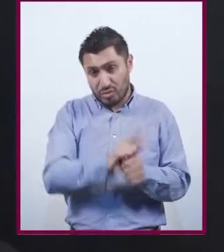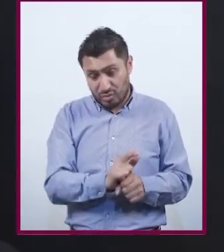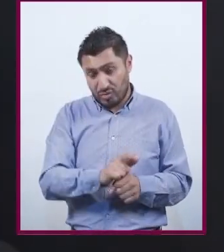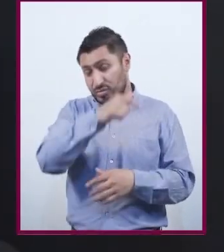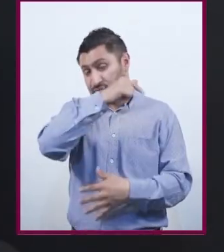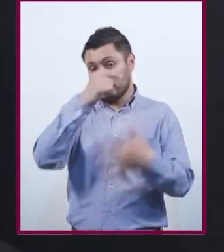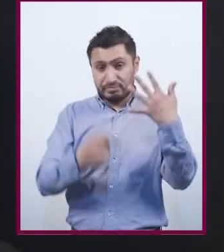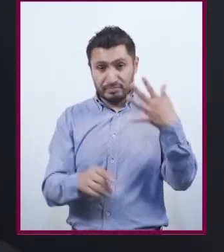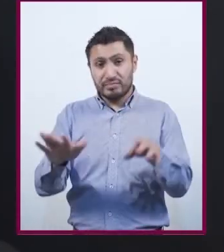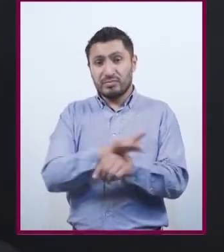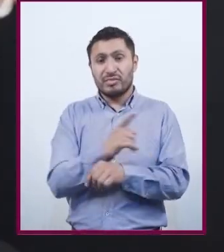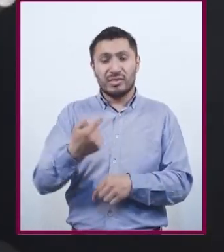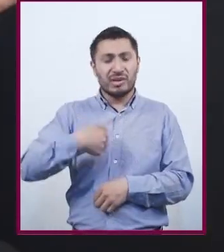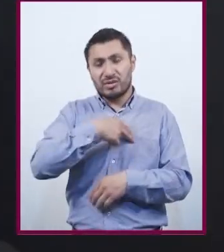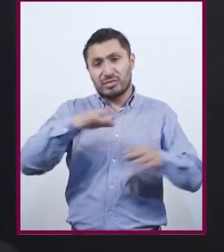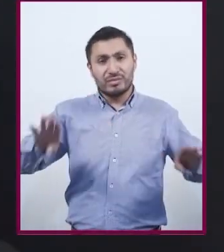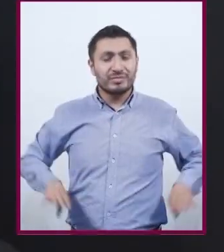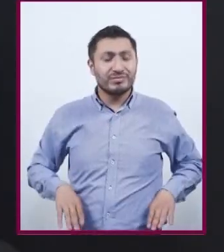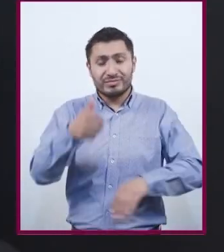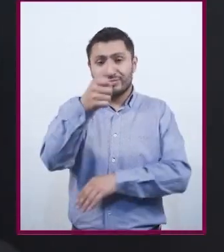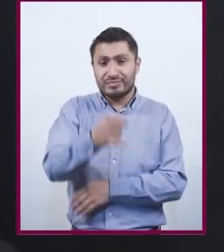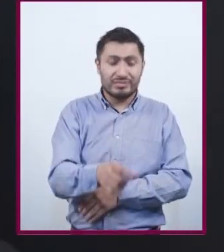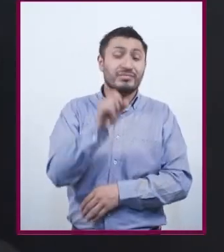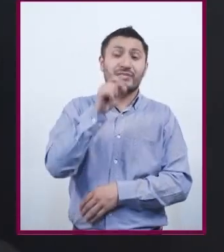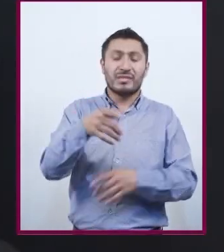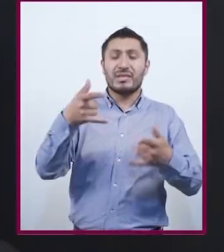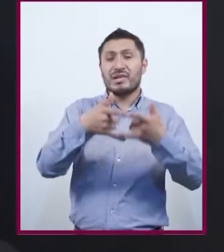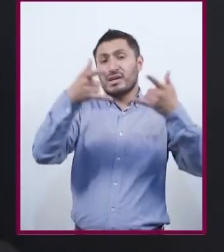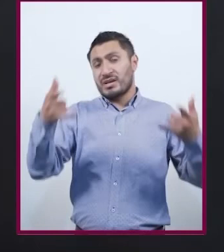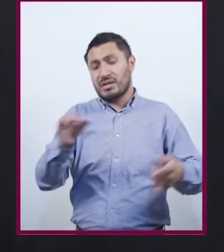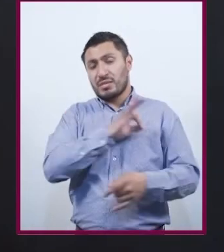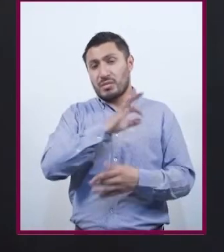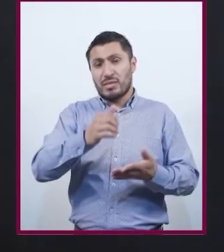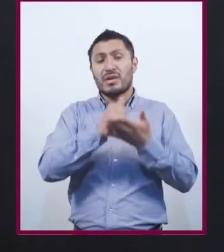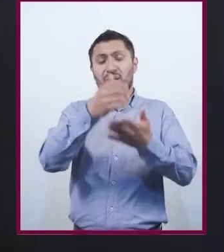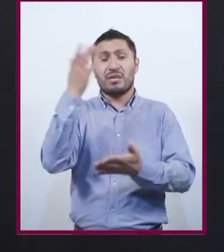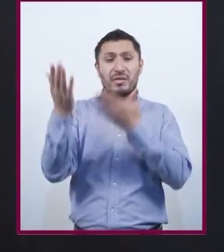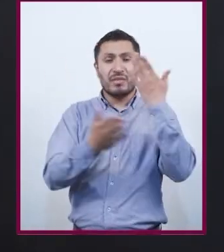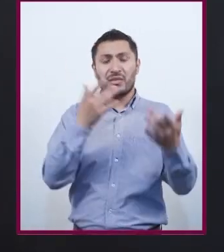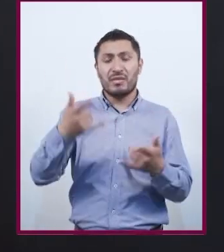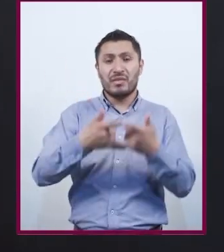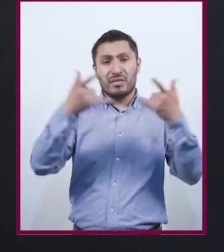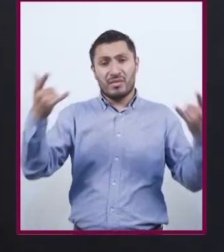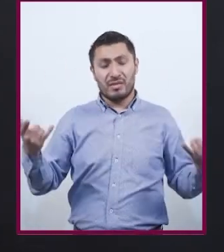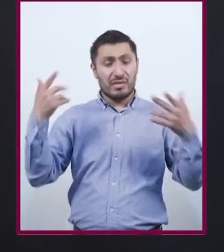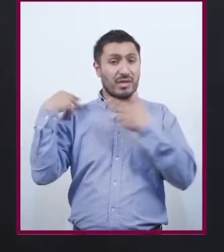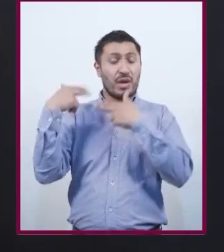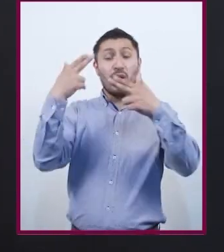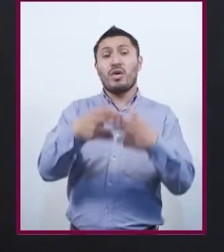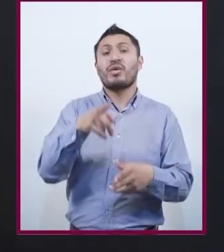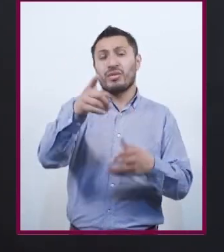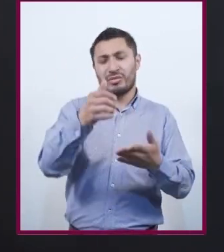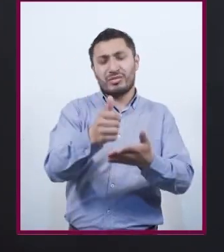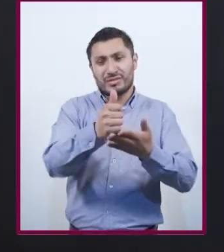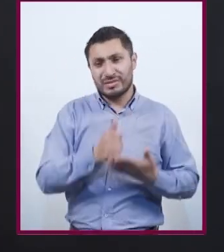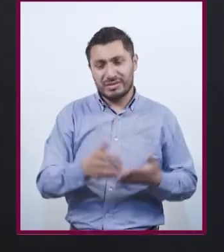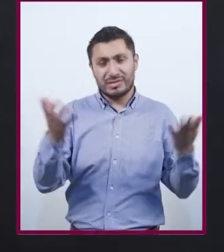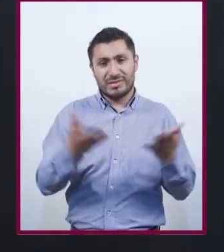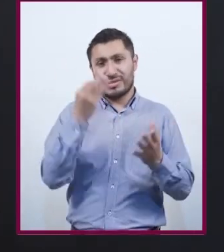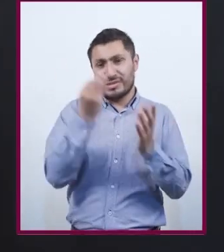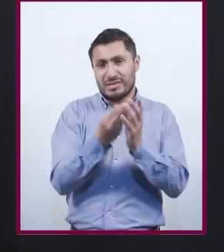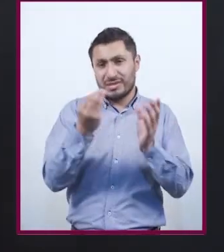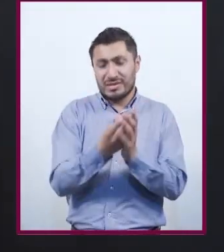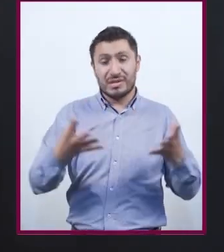nuestra cultura. Y, en fin, ¿por qué somos como somos? También las novelas pueden ayudar para estudiar procesos